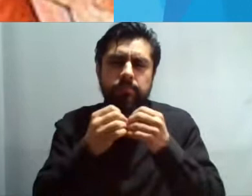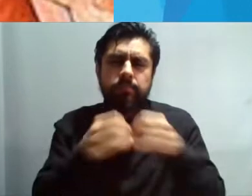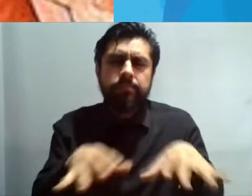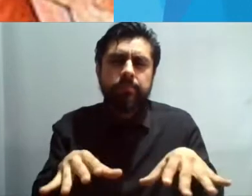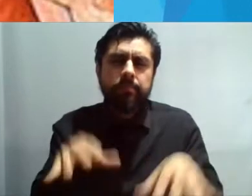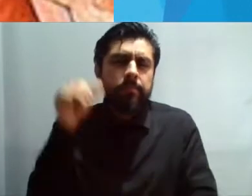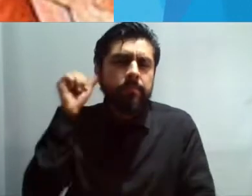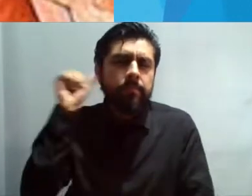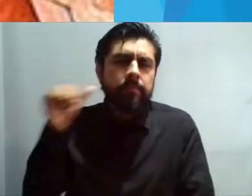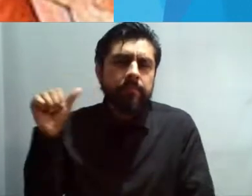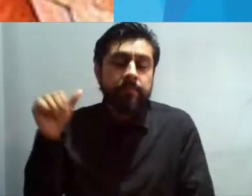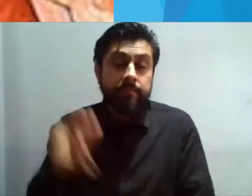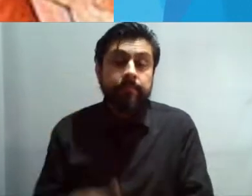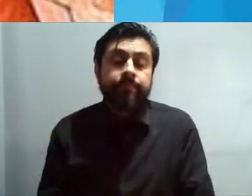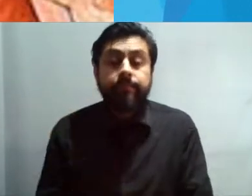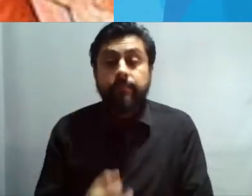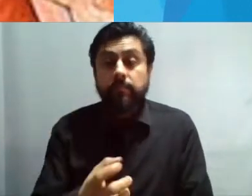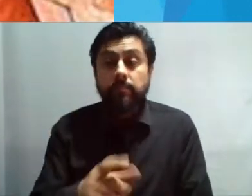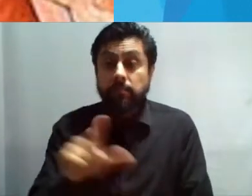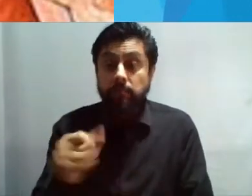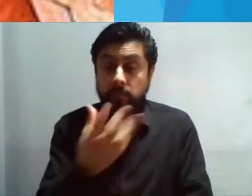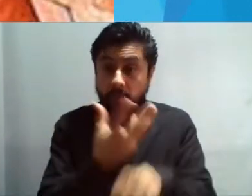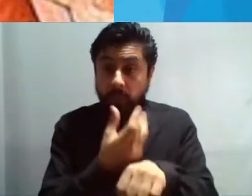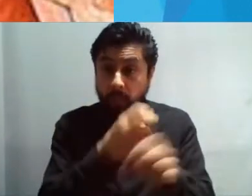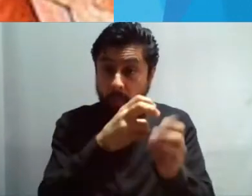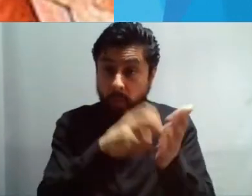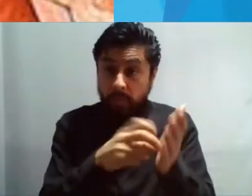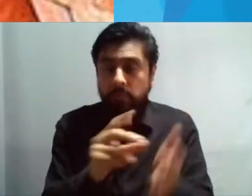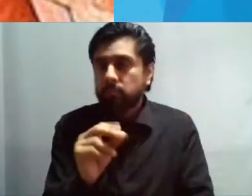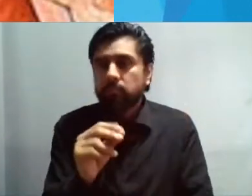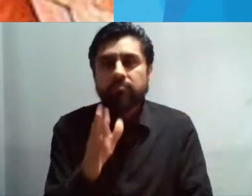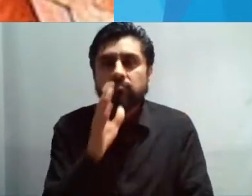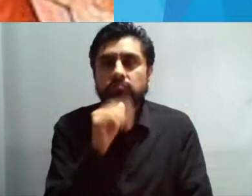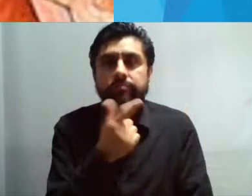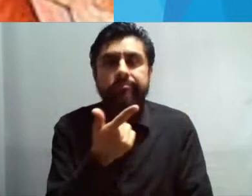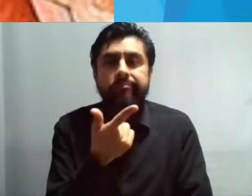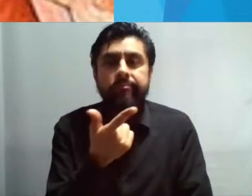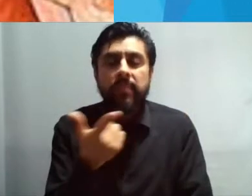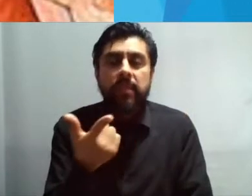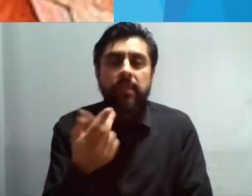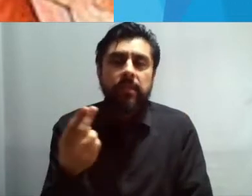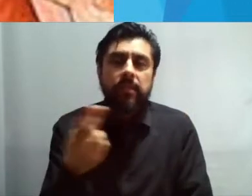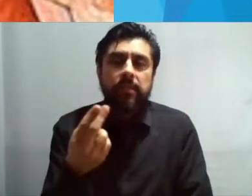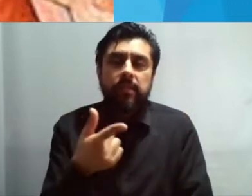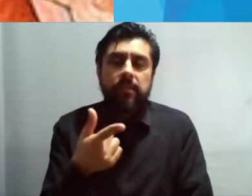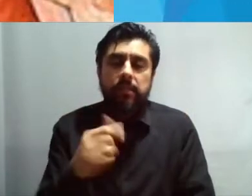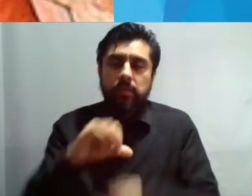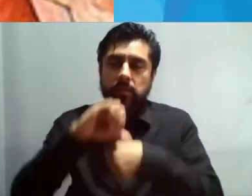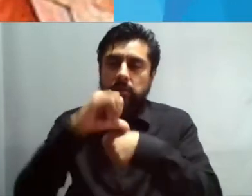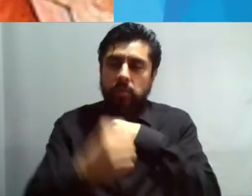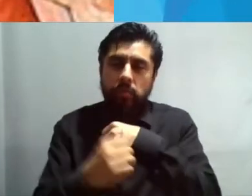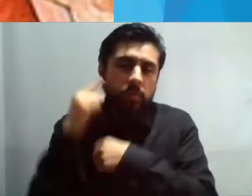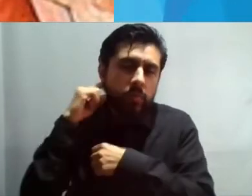de los casos no se repara por sí solo, no cicatriza de manera espontánea, sino termina en cirugía, en